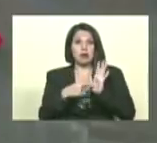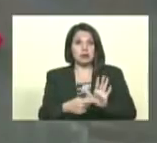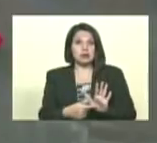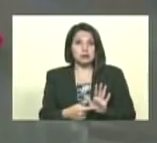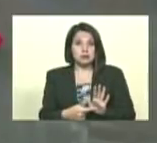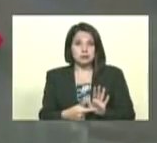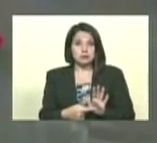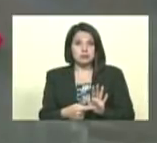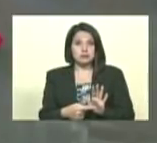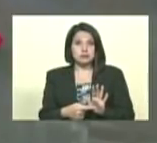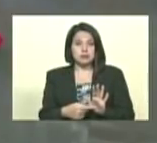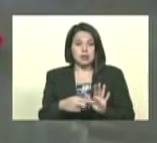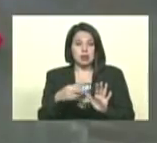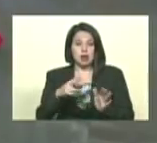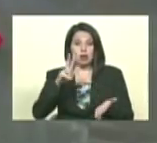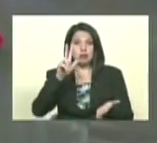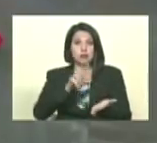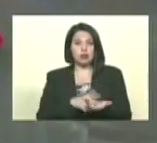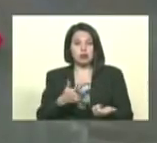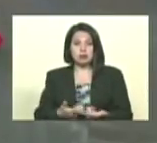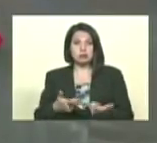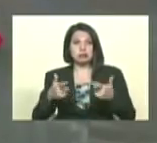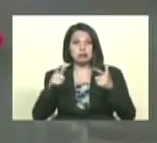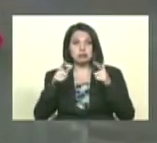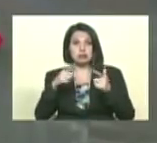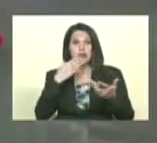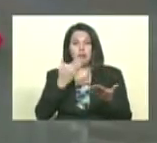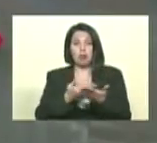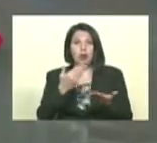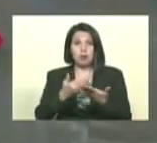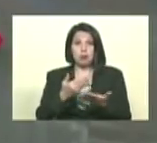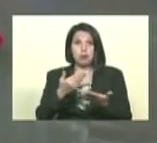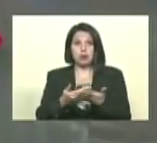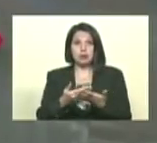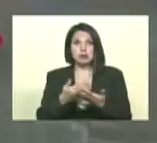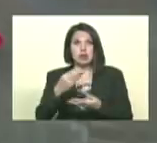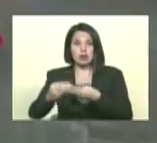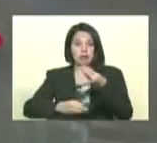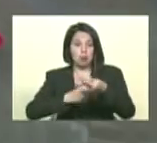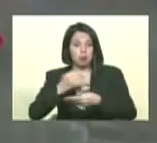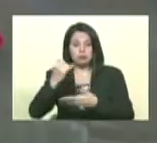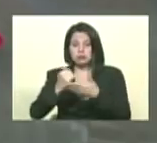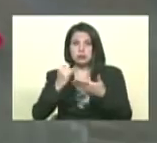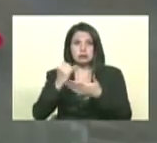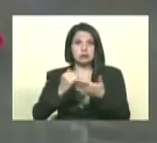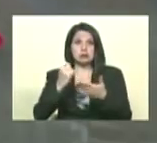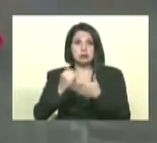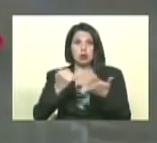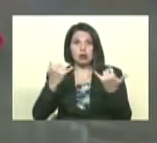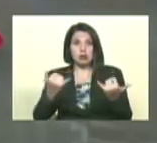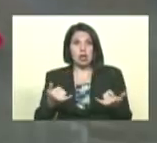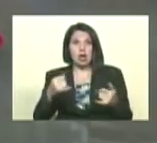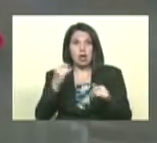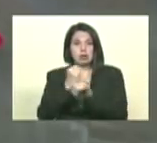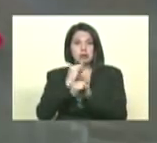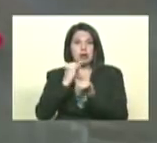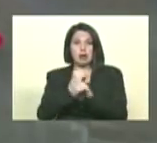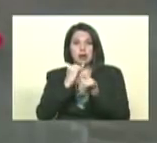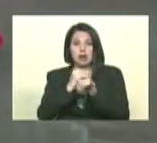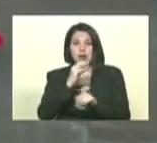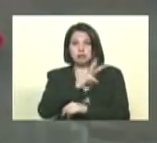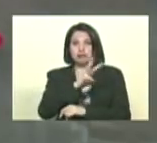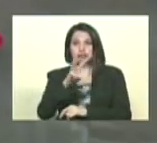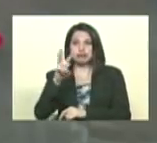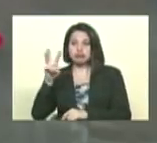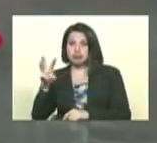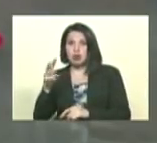sus autorizados para postular y han hecho la inscripción en el Internet de sus